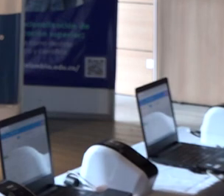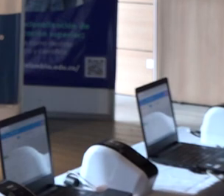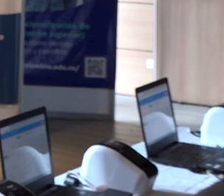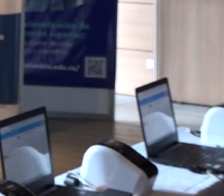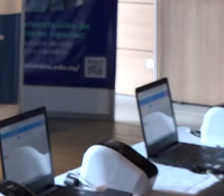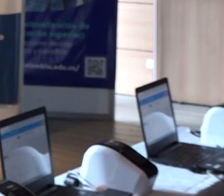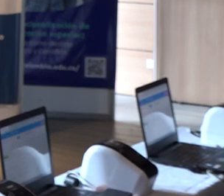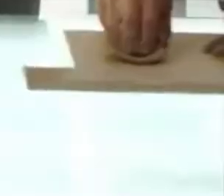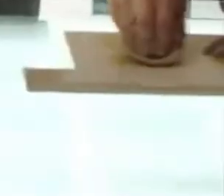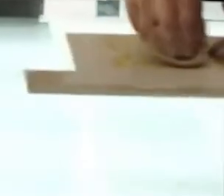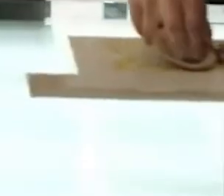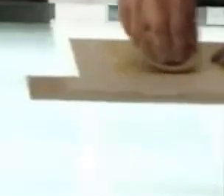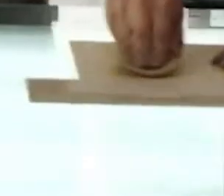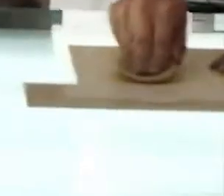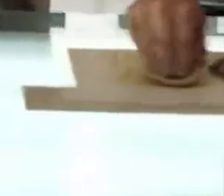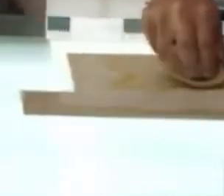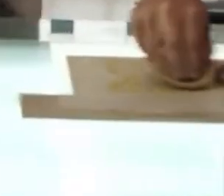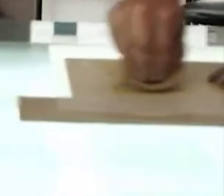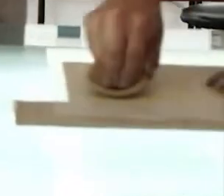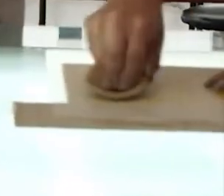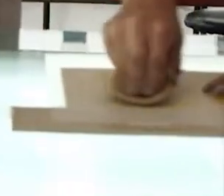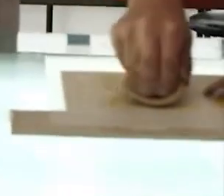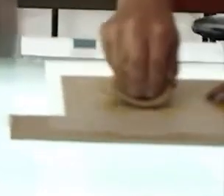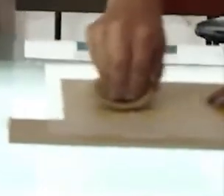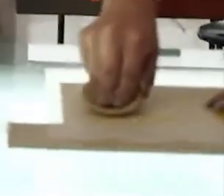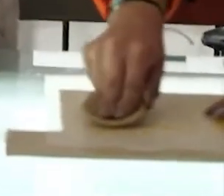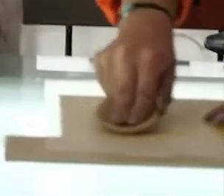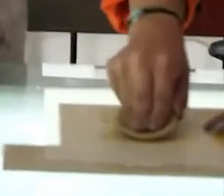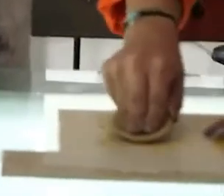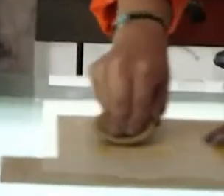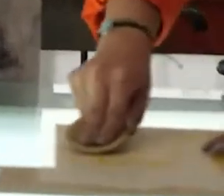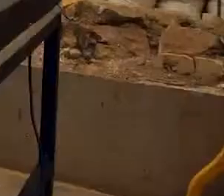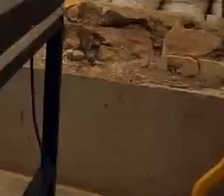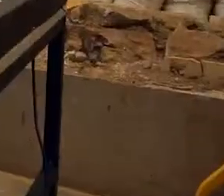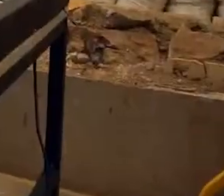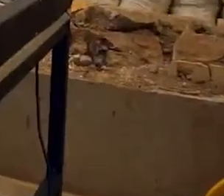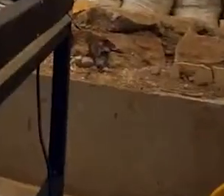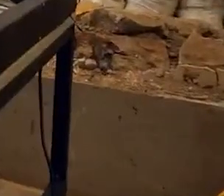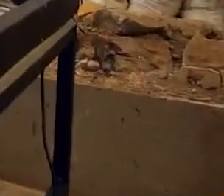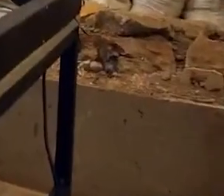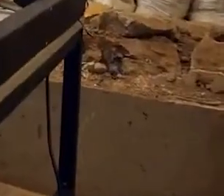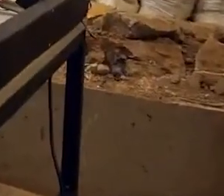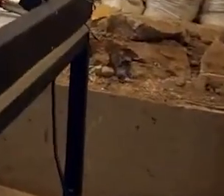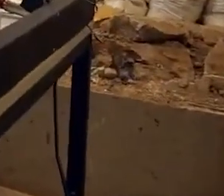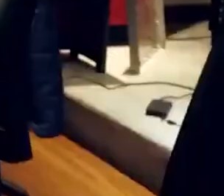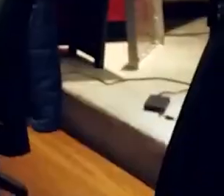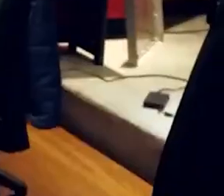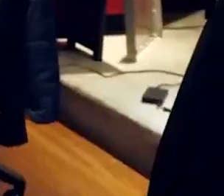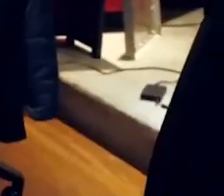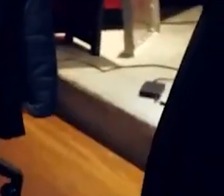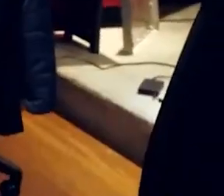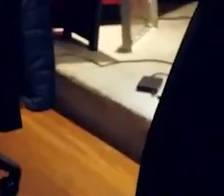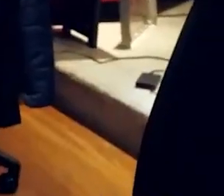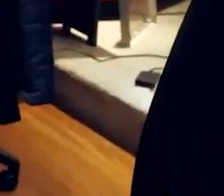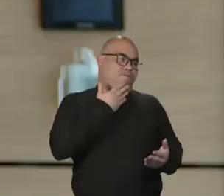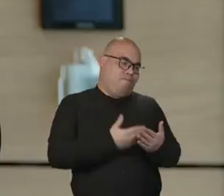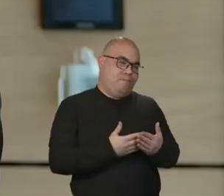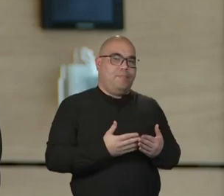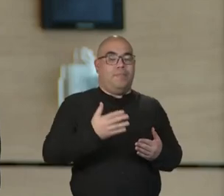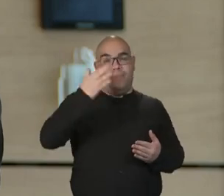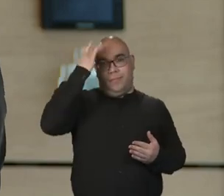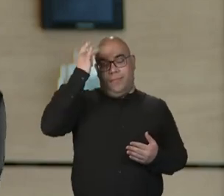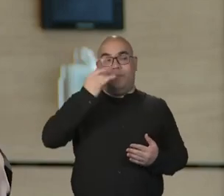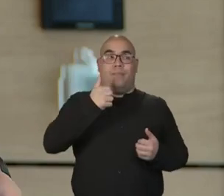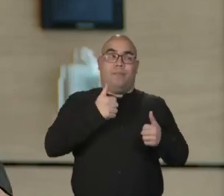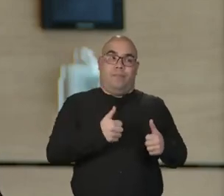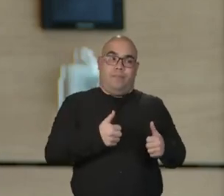importante de reflexión al interior de su comunidad educativa para formular lo que hemos denominado un ecosistema de aprendizaje. Considero